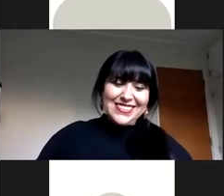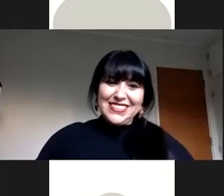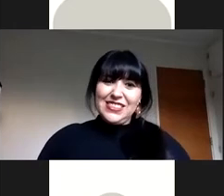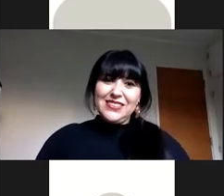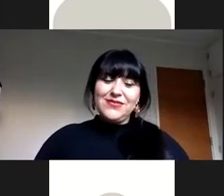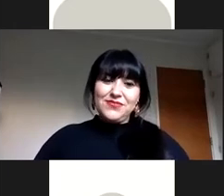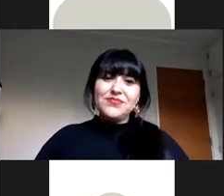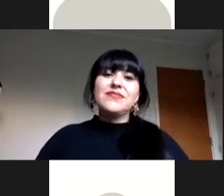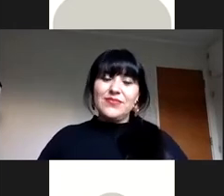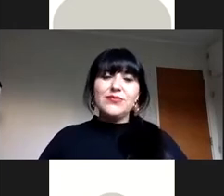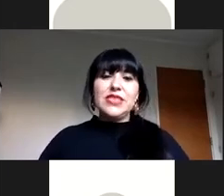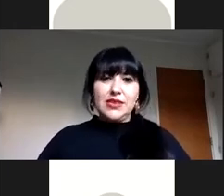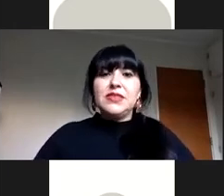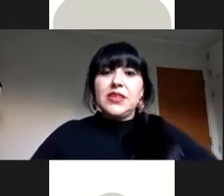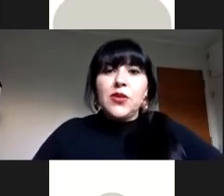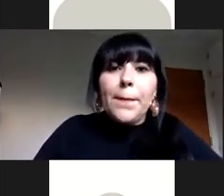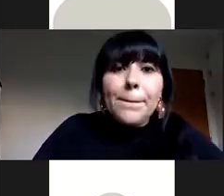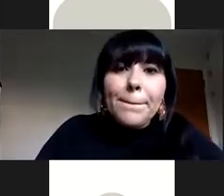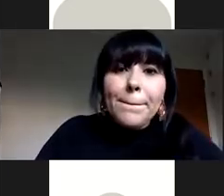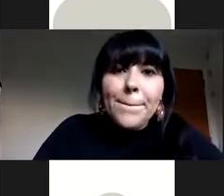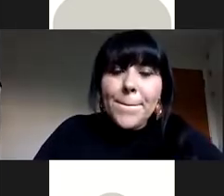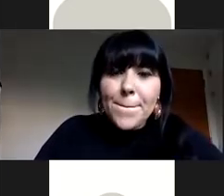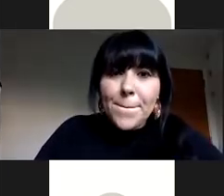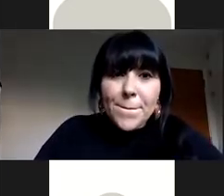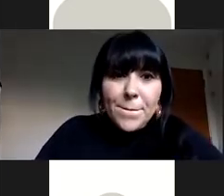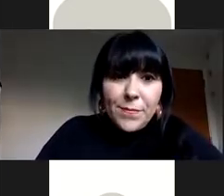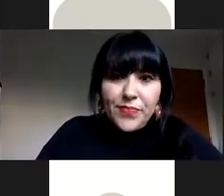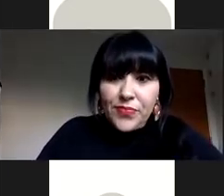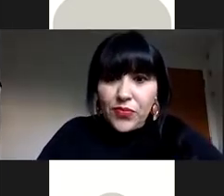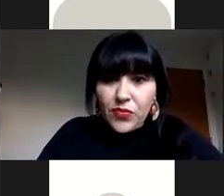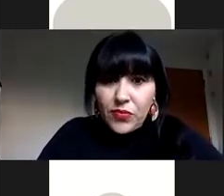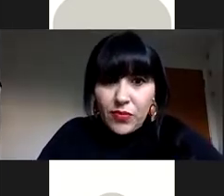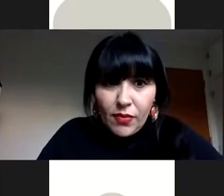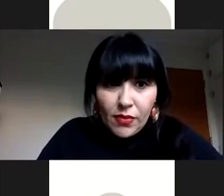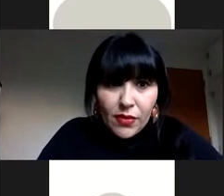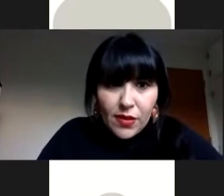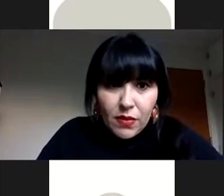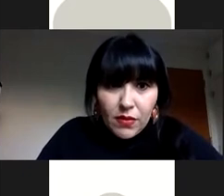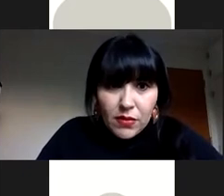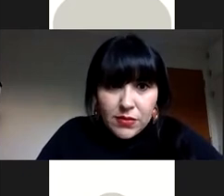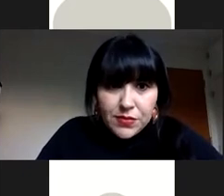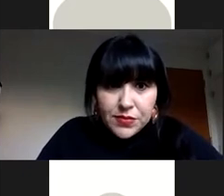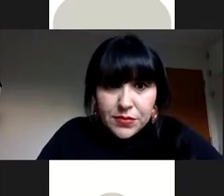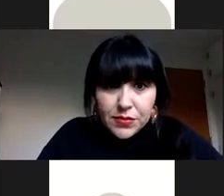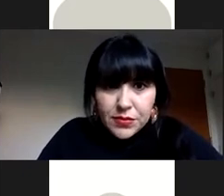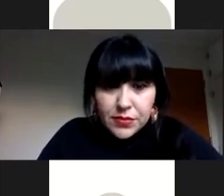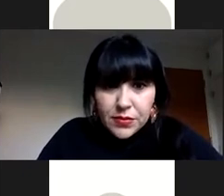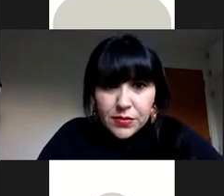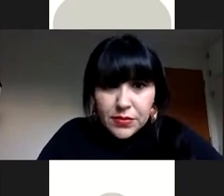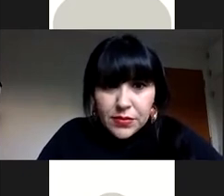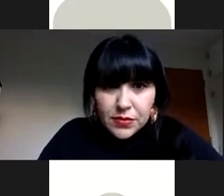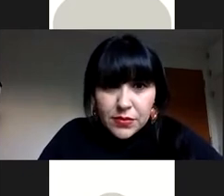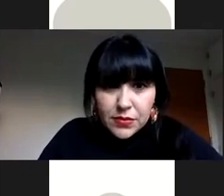trabajan en colegios. Bueno, lo que les quiero pedir es que cuando comenten por el chat, marquen la opción todos los panelistas